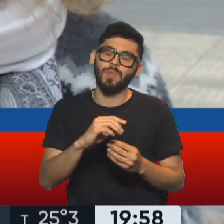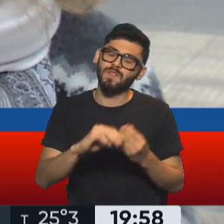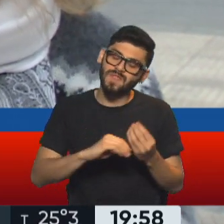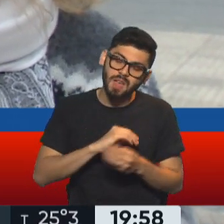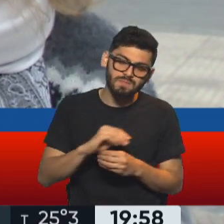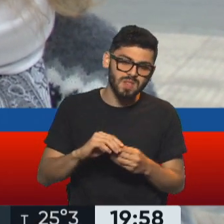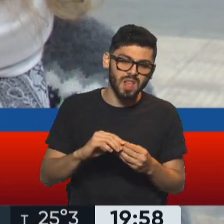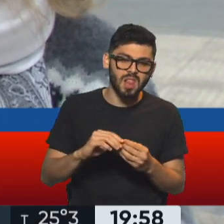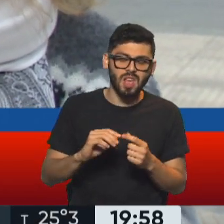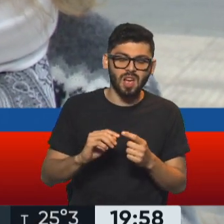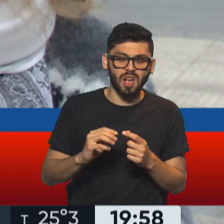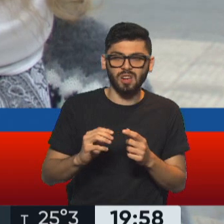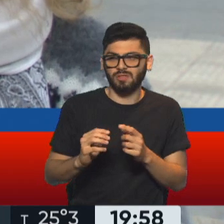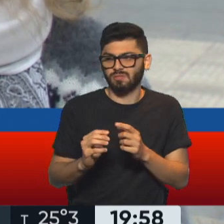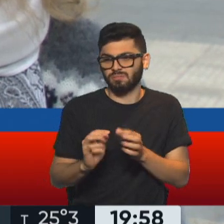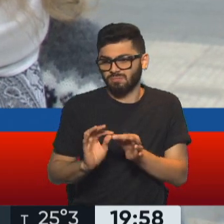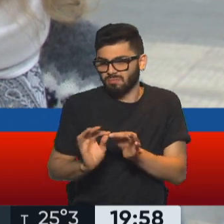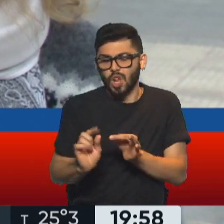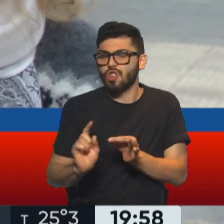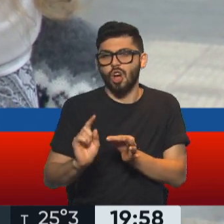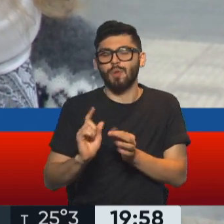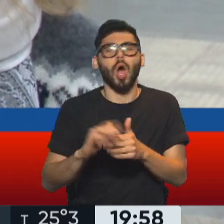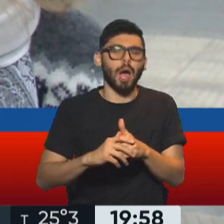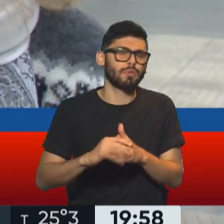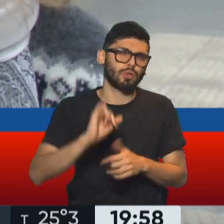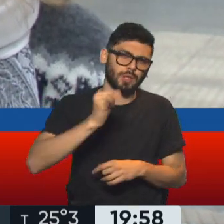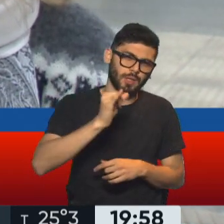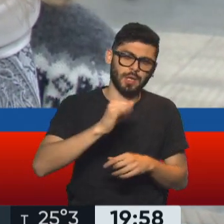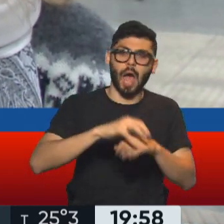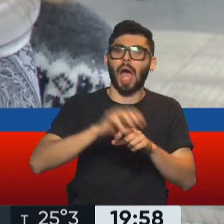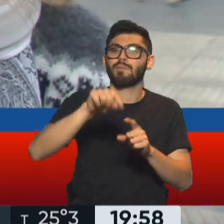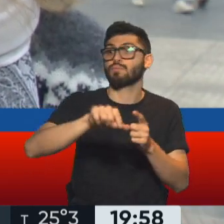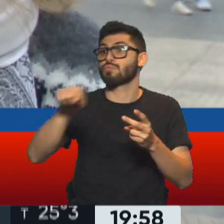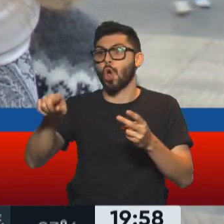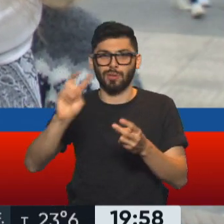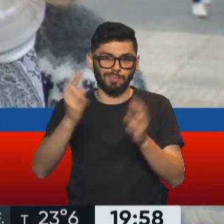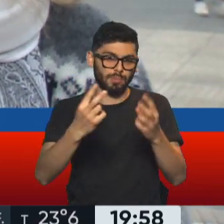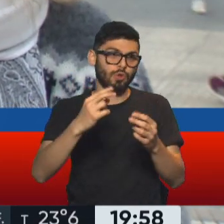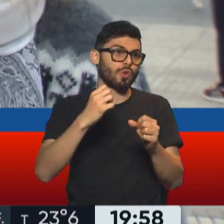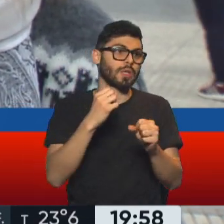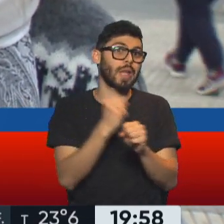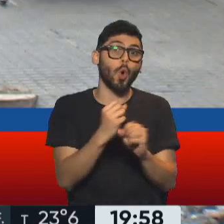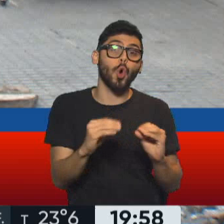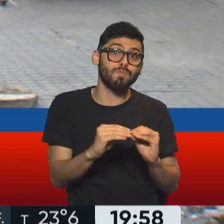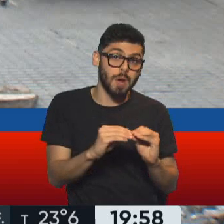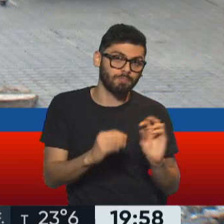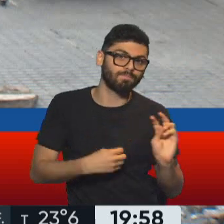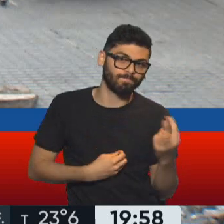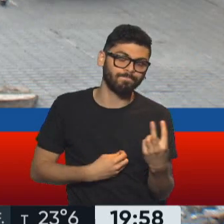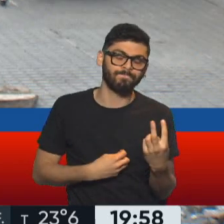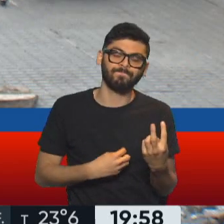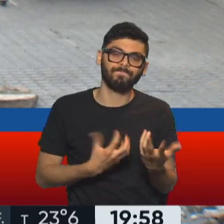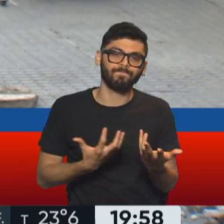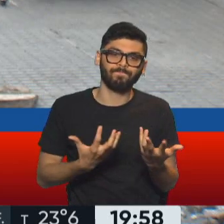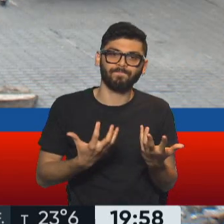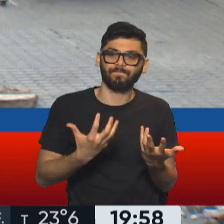Familiares directos exactamente no, pero sí amistades, amigos de amigos, compañeros de trabajo, bueno,